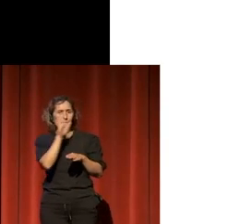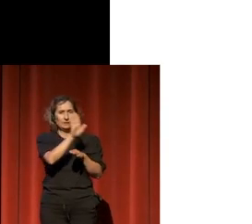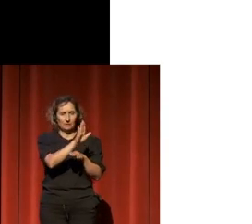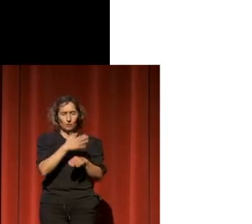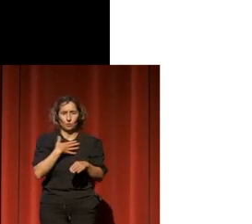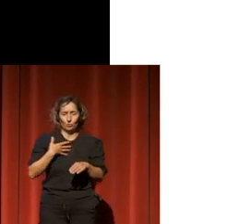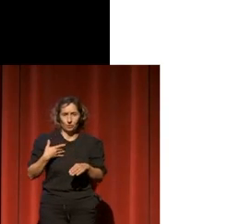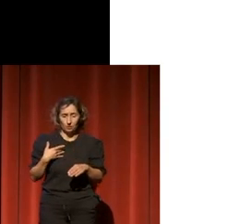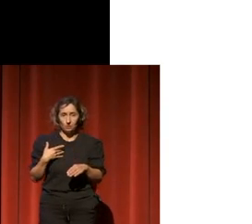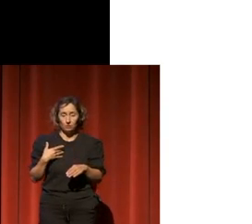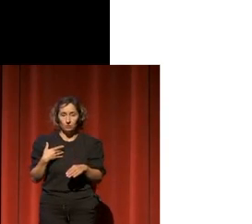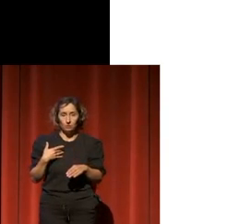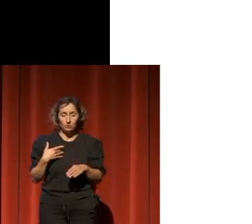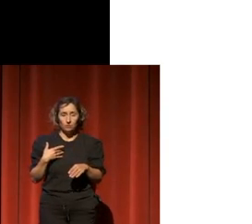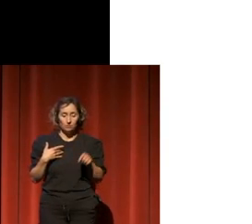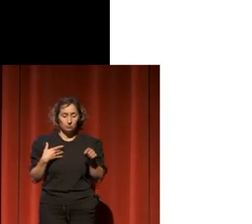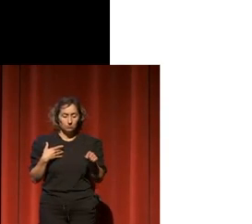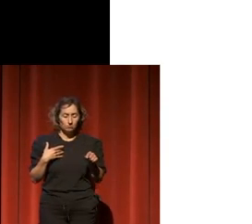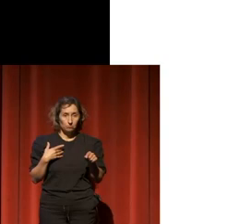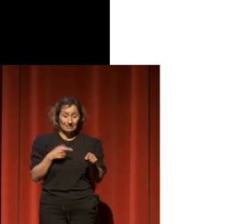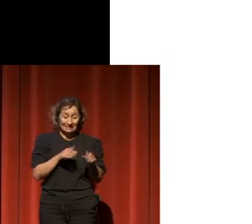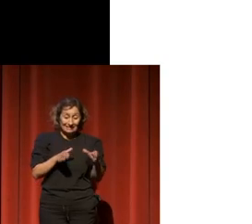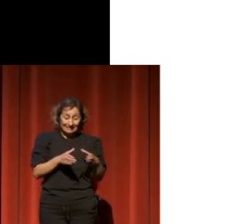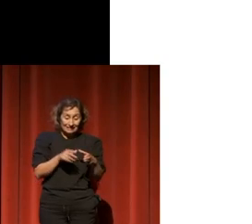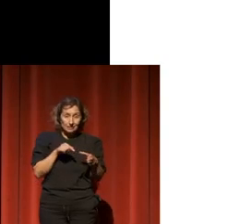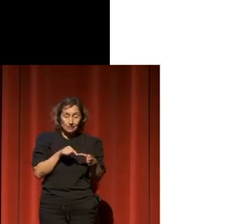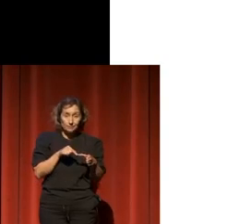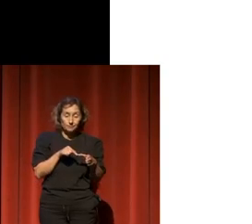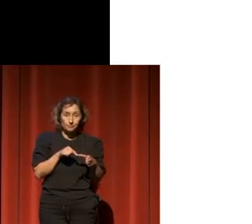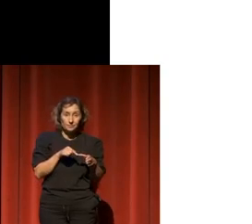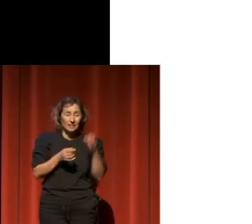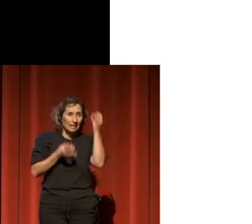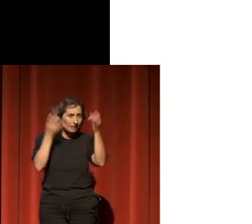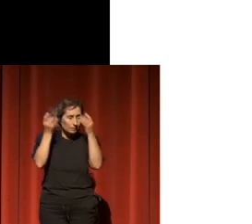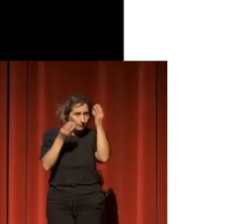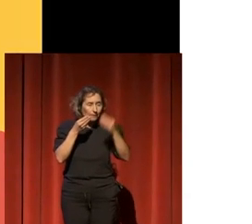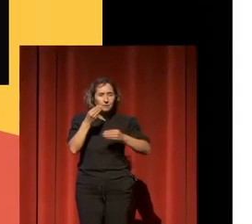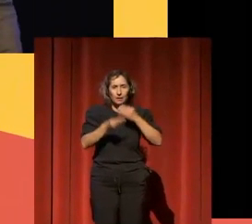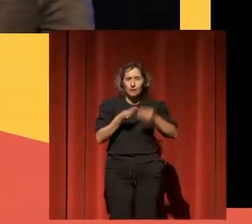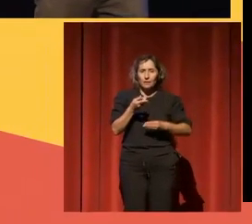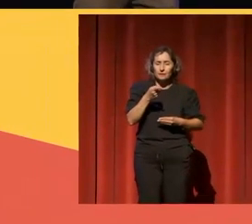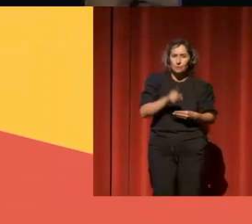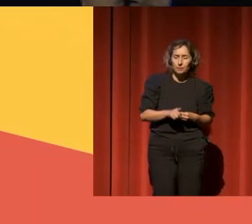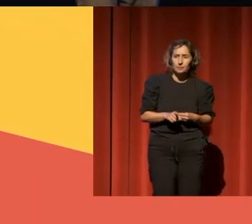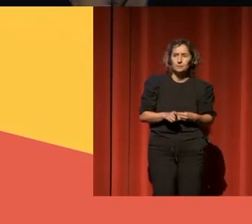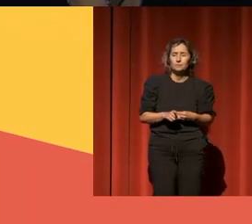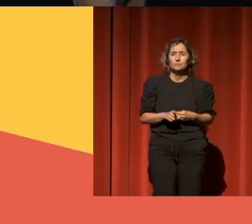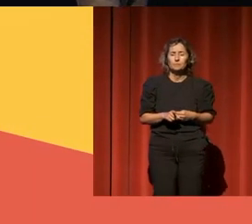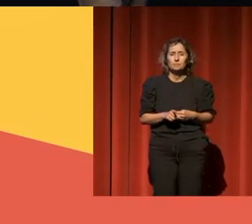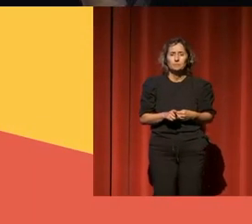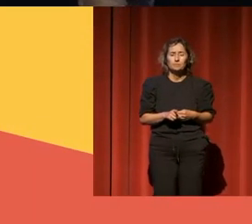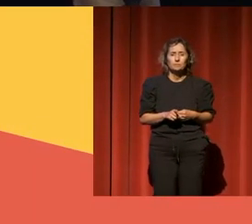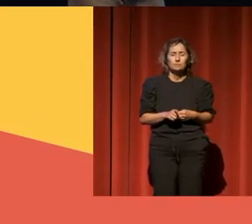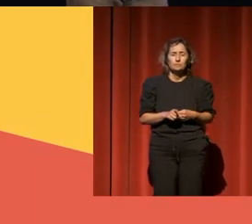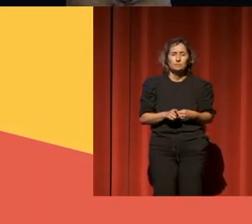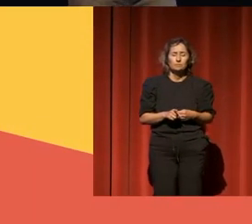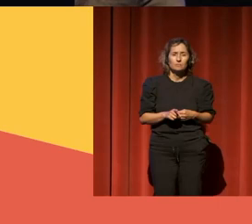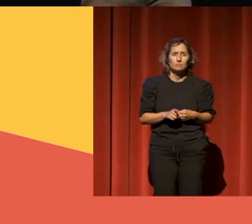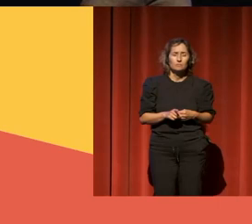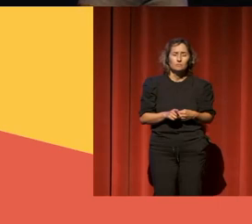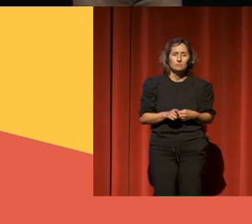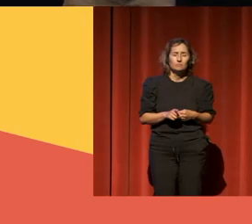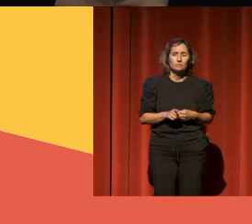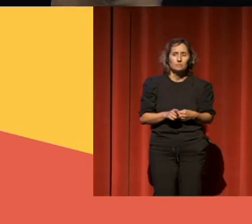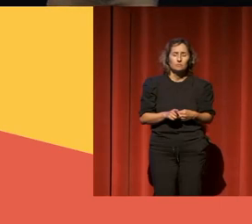también cumplen esta función de eh llevar a cabo actividades Ah de implicarse en las